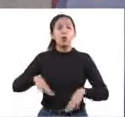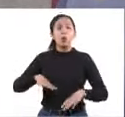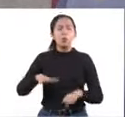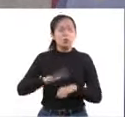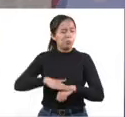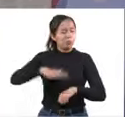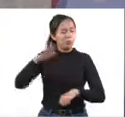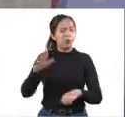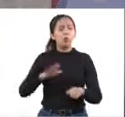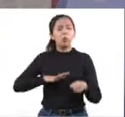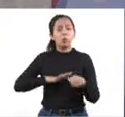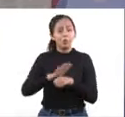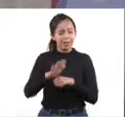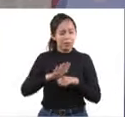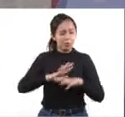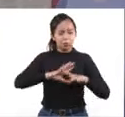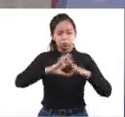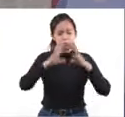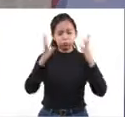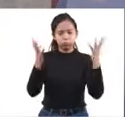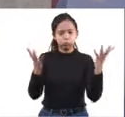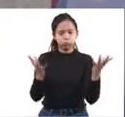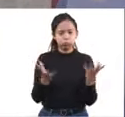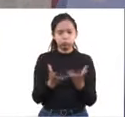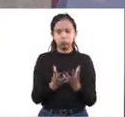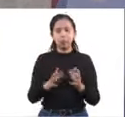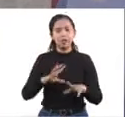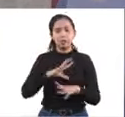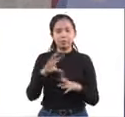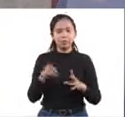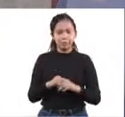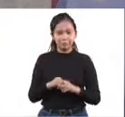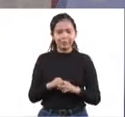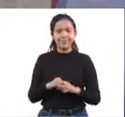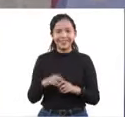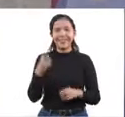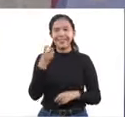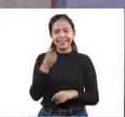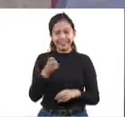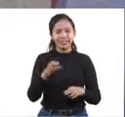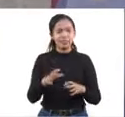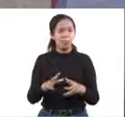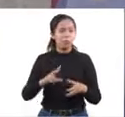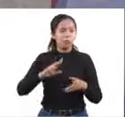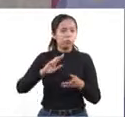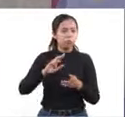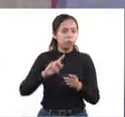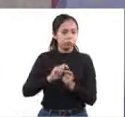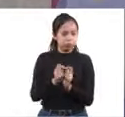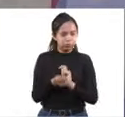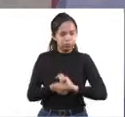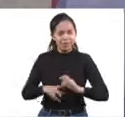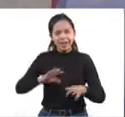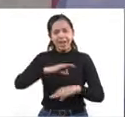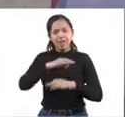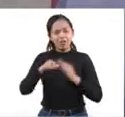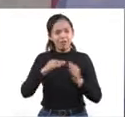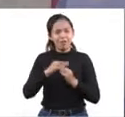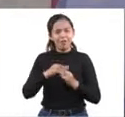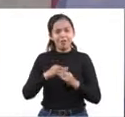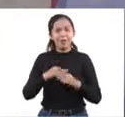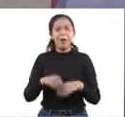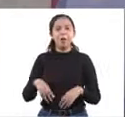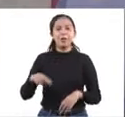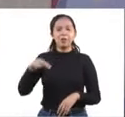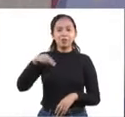de todo el continente. La gran transformación es de toda Norteamérica. Ahí están